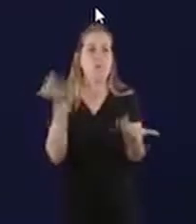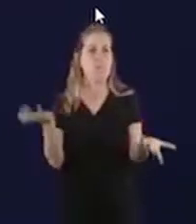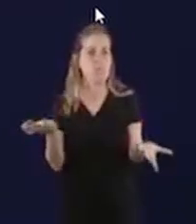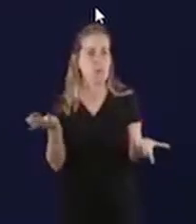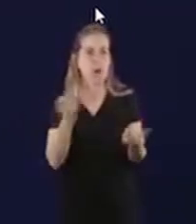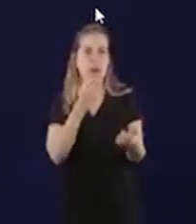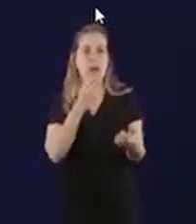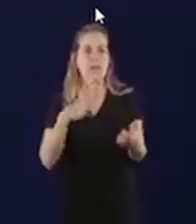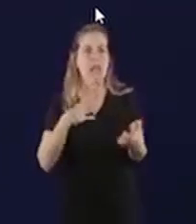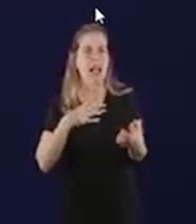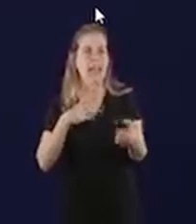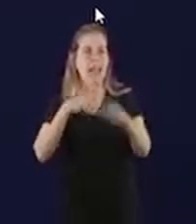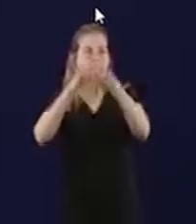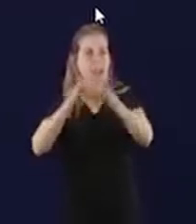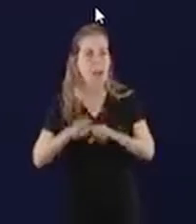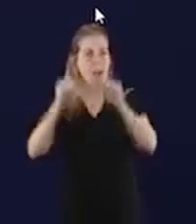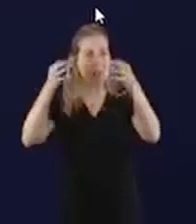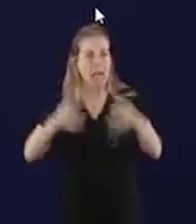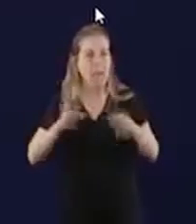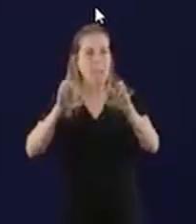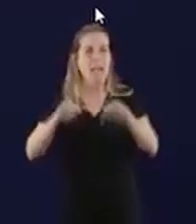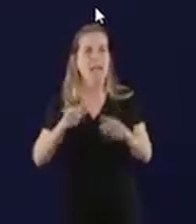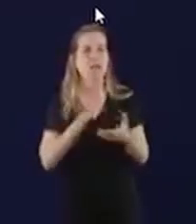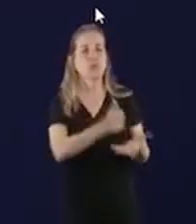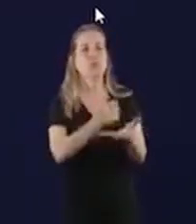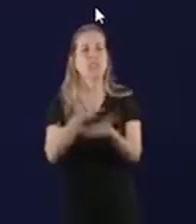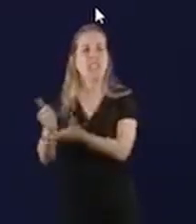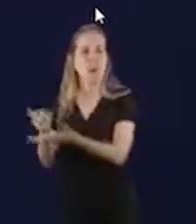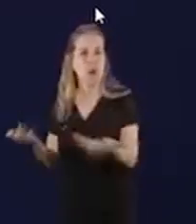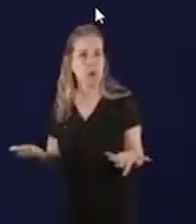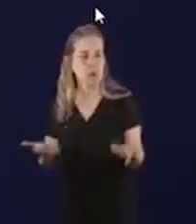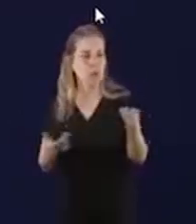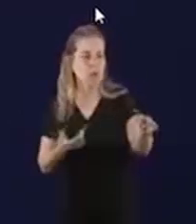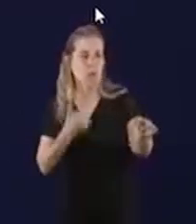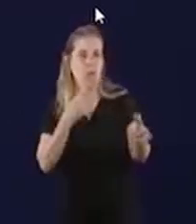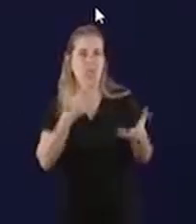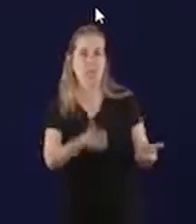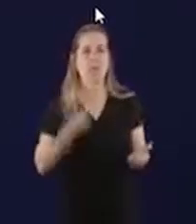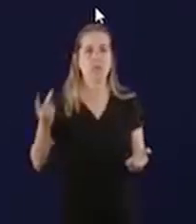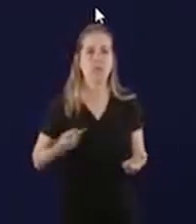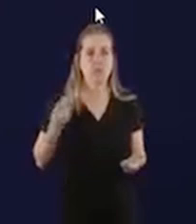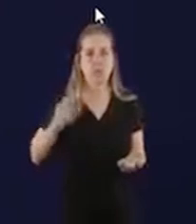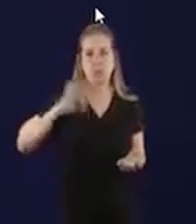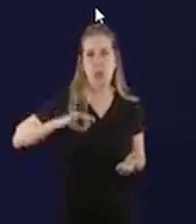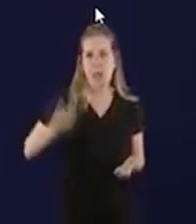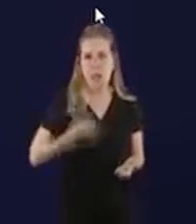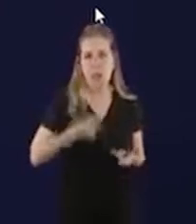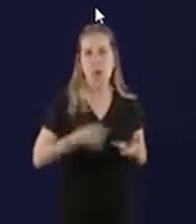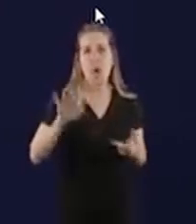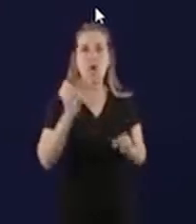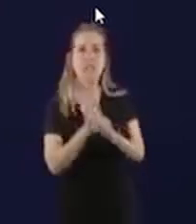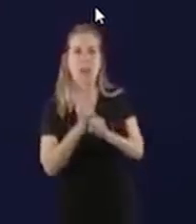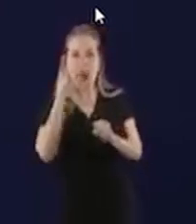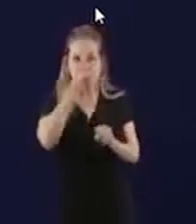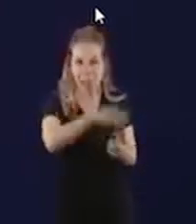contabilizan los planes sociales o tantas otras cuestiones digo defender salarios miserables defender informalidad defender la